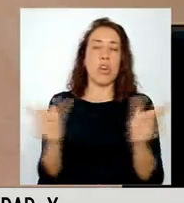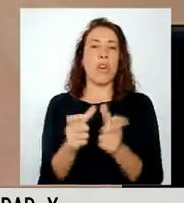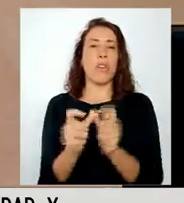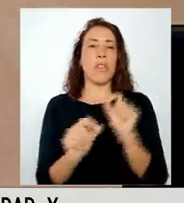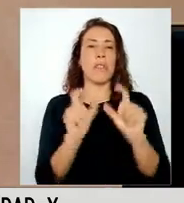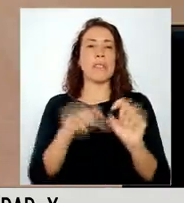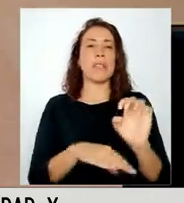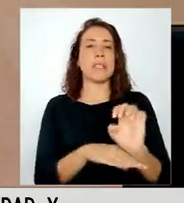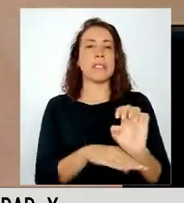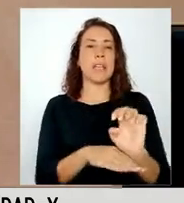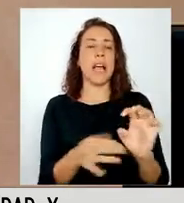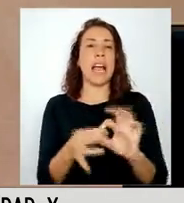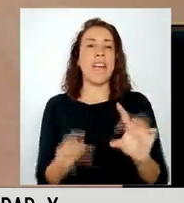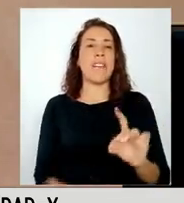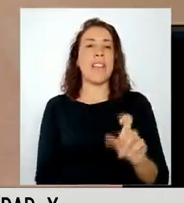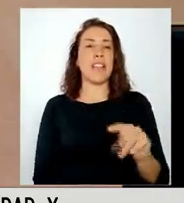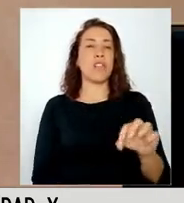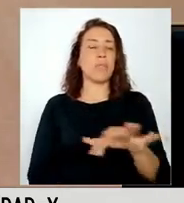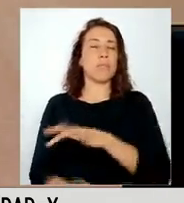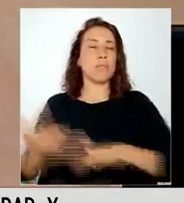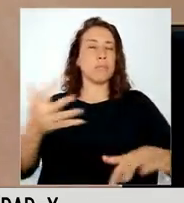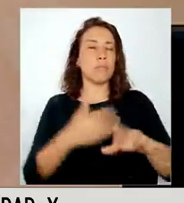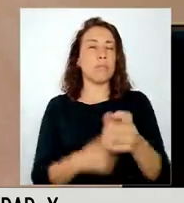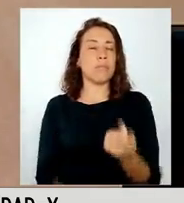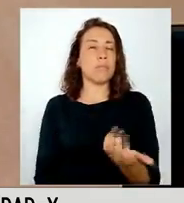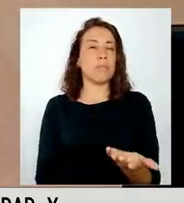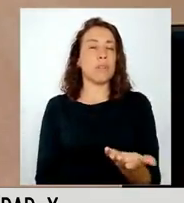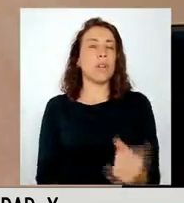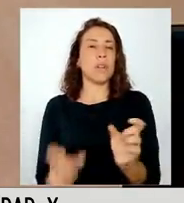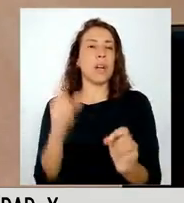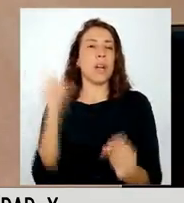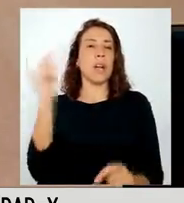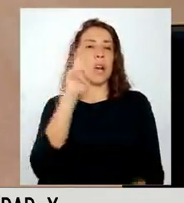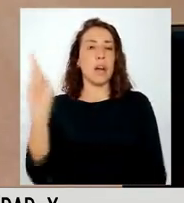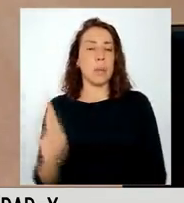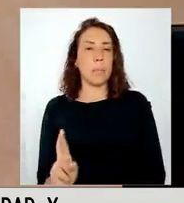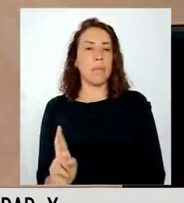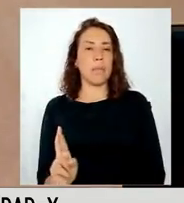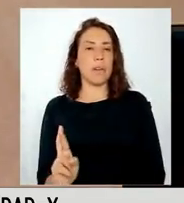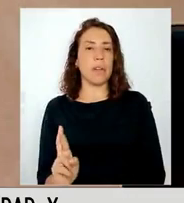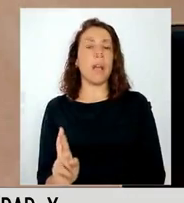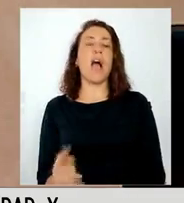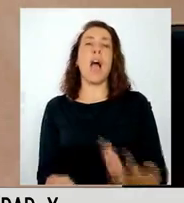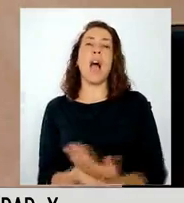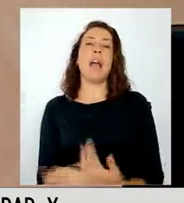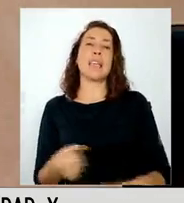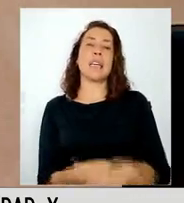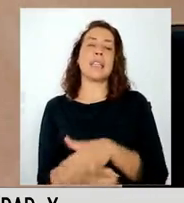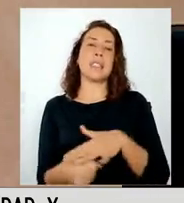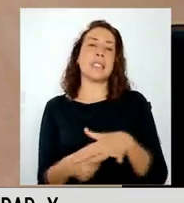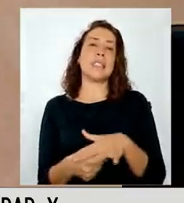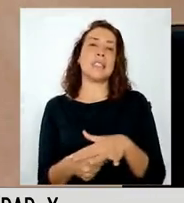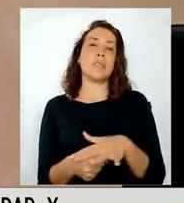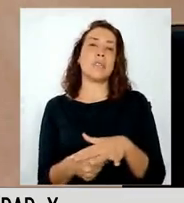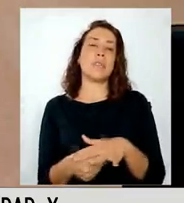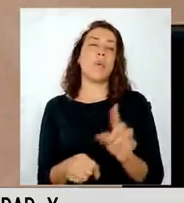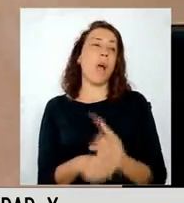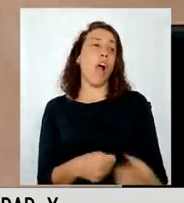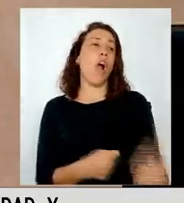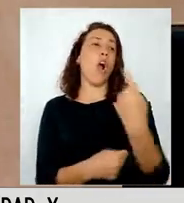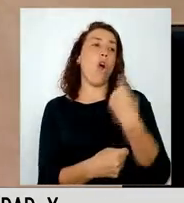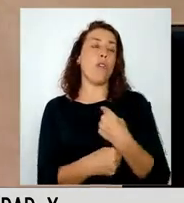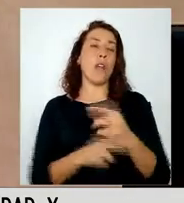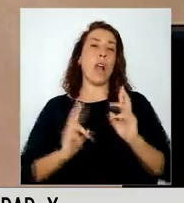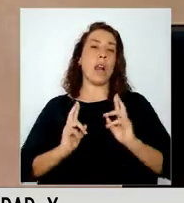delitos irregularidades o en la contraloría general de la república es que estamos en una situación evidentemente que nos obliga a reaccionar y